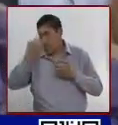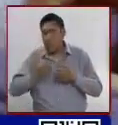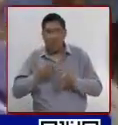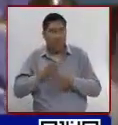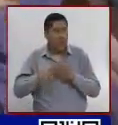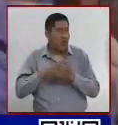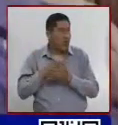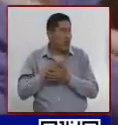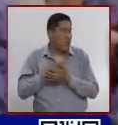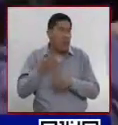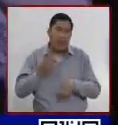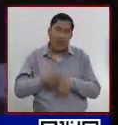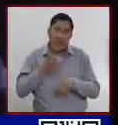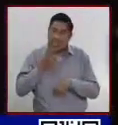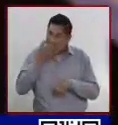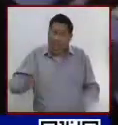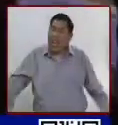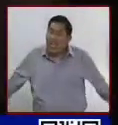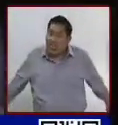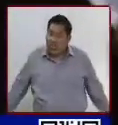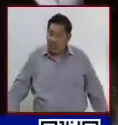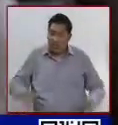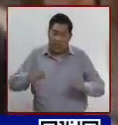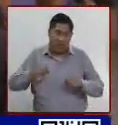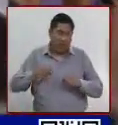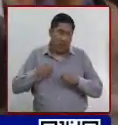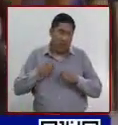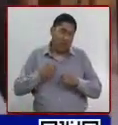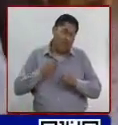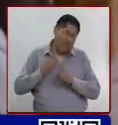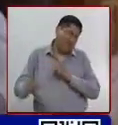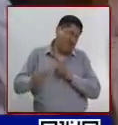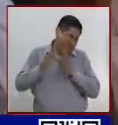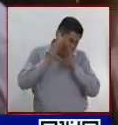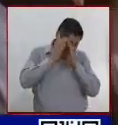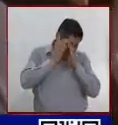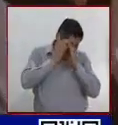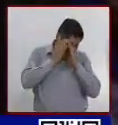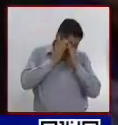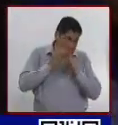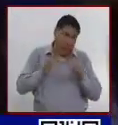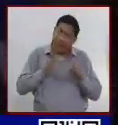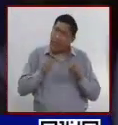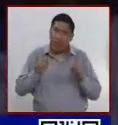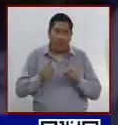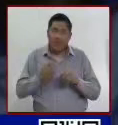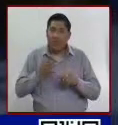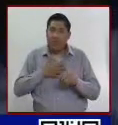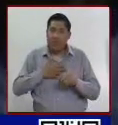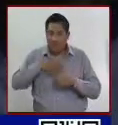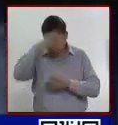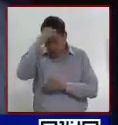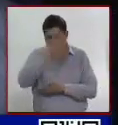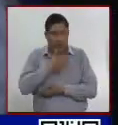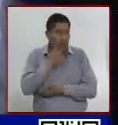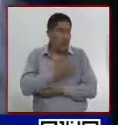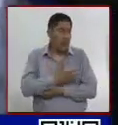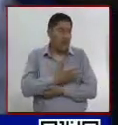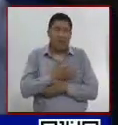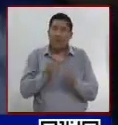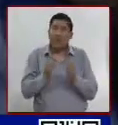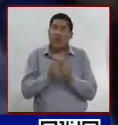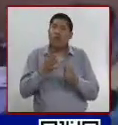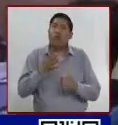ratos les riña, a ratos de rabia, a ratos les digo todo, las cosas que les digo, pues sí, pero digo, no, mejor son mis hijos y al fin y al cabo, mal o bien, van a